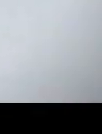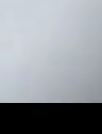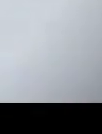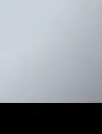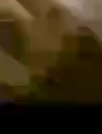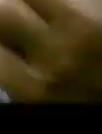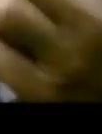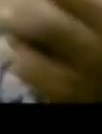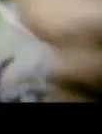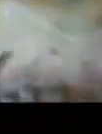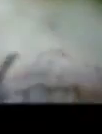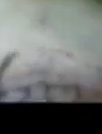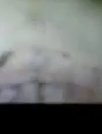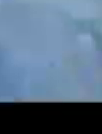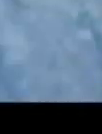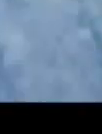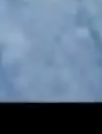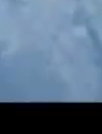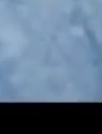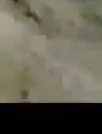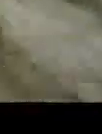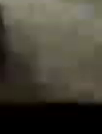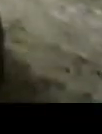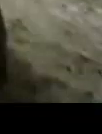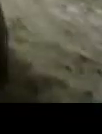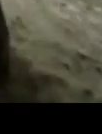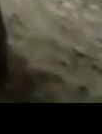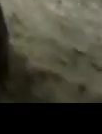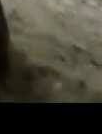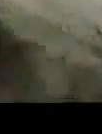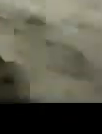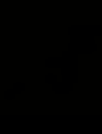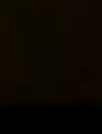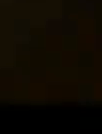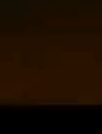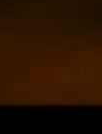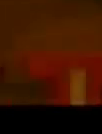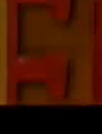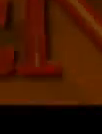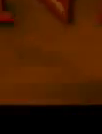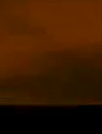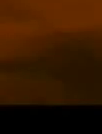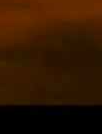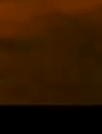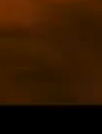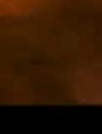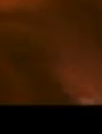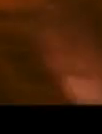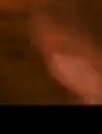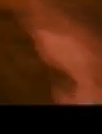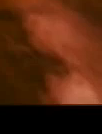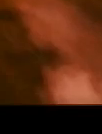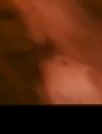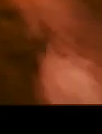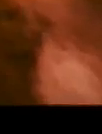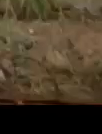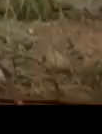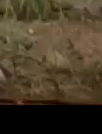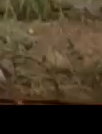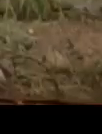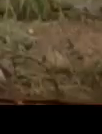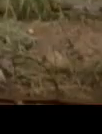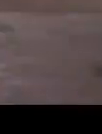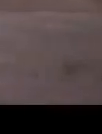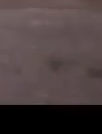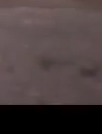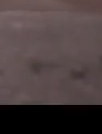guía básica para sobrevivir y ser a prueba de todo. Sobreviviente con Bear Grylls,